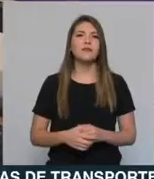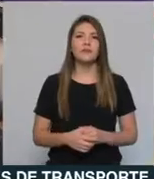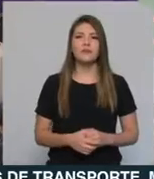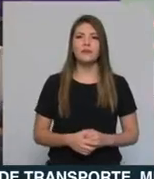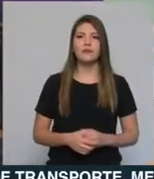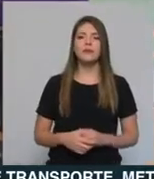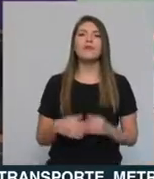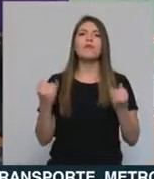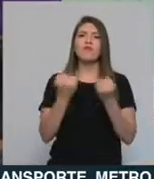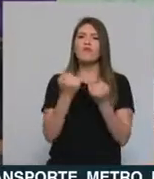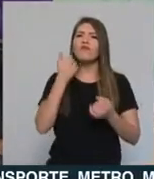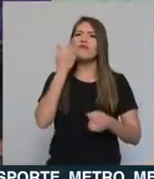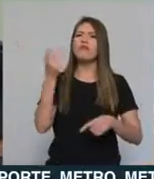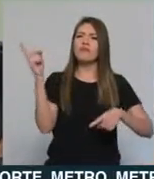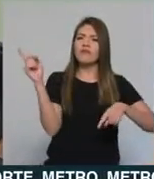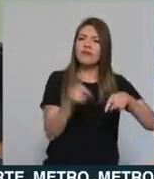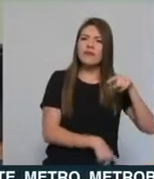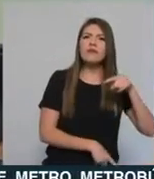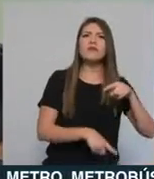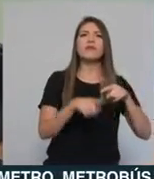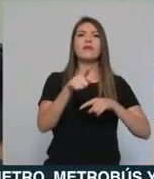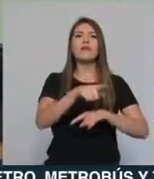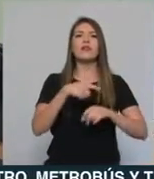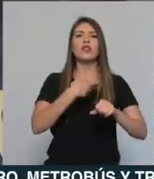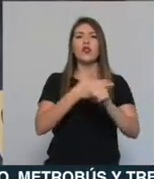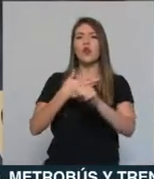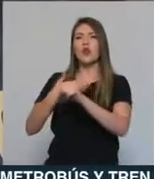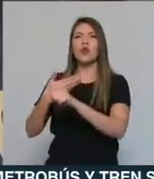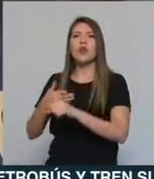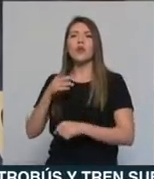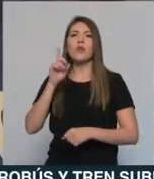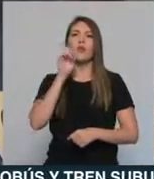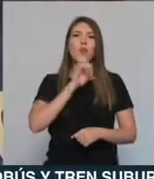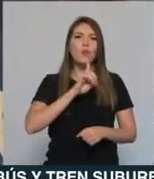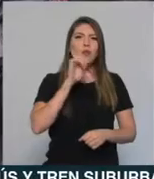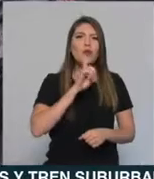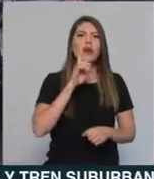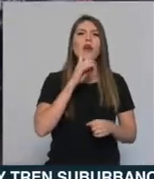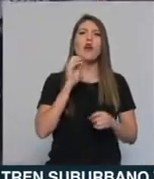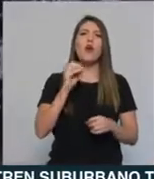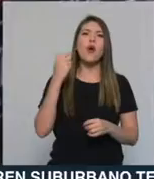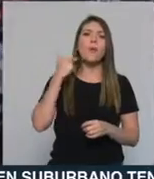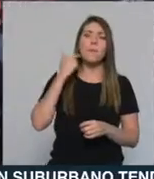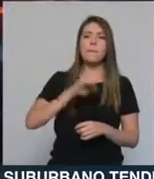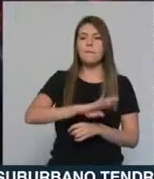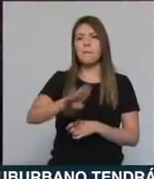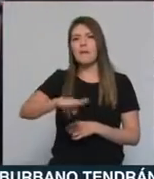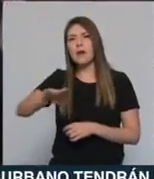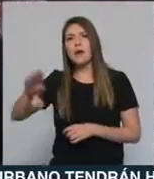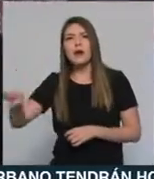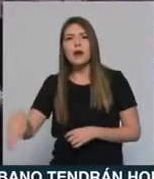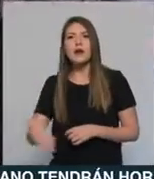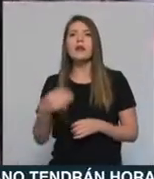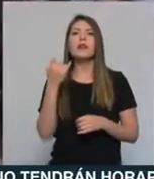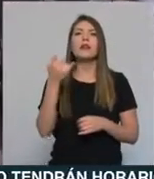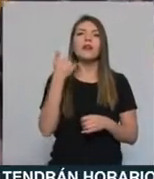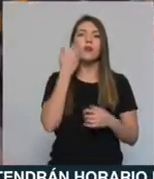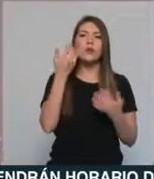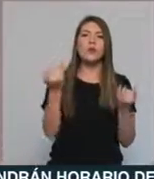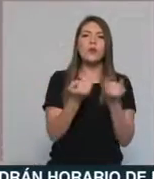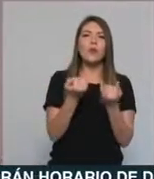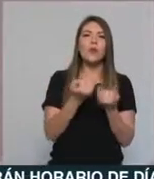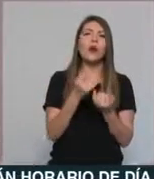administración, combatir la violencia de género, bajar los índices de homicidios dolosos y recuperar el nivel salarial de